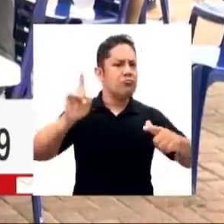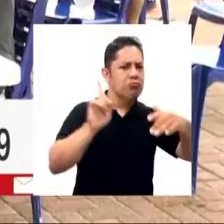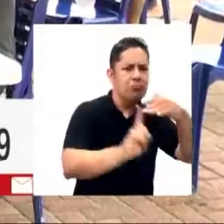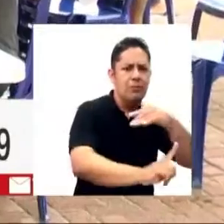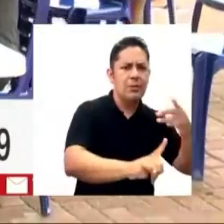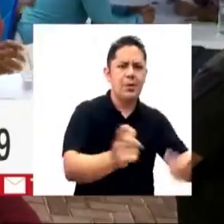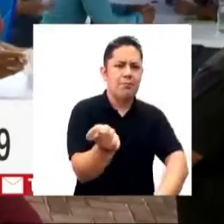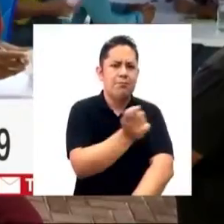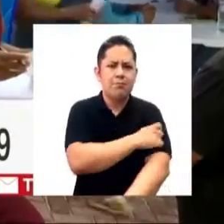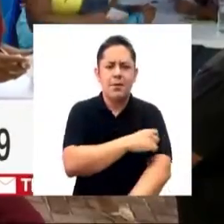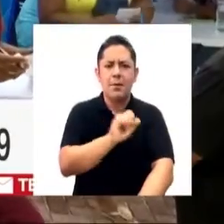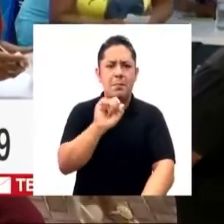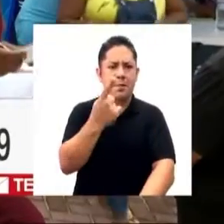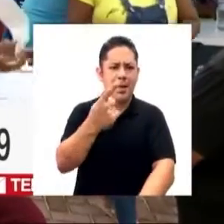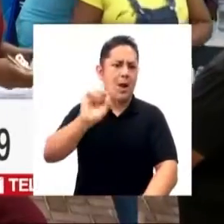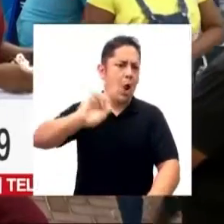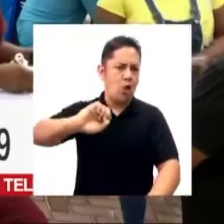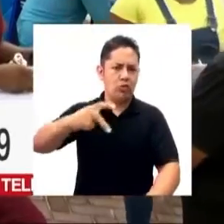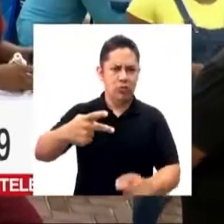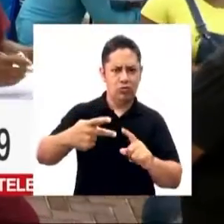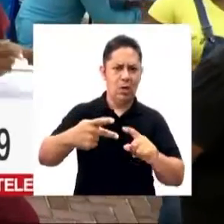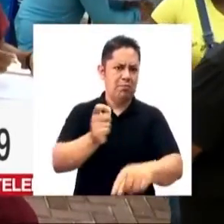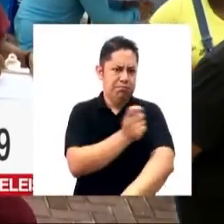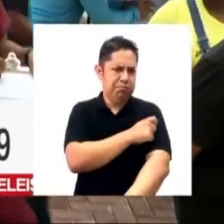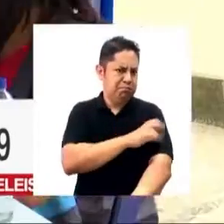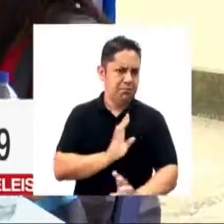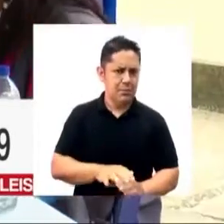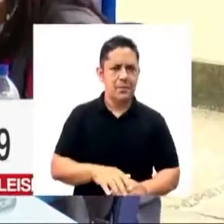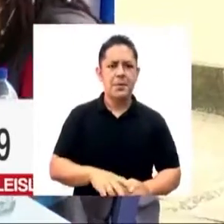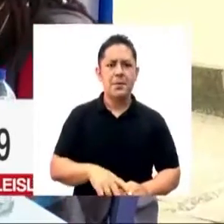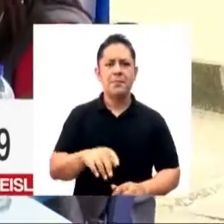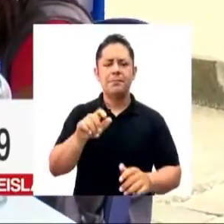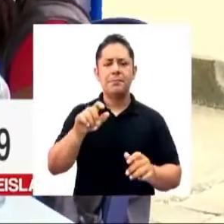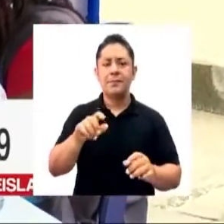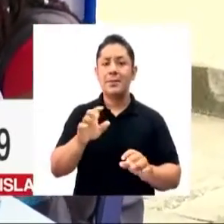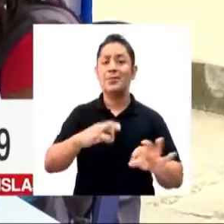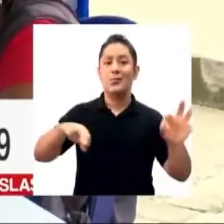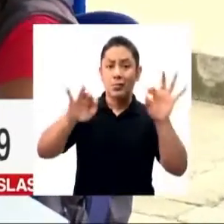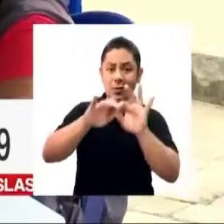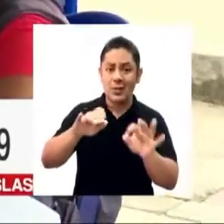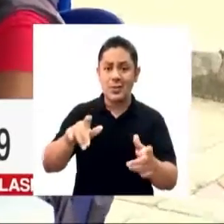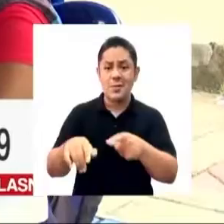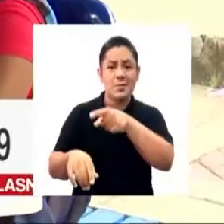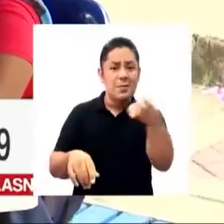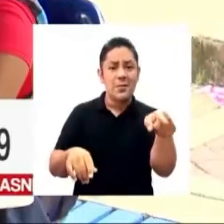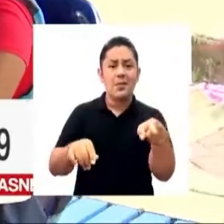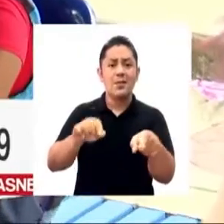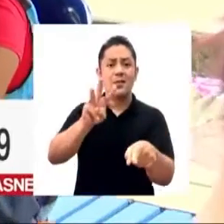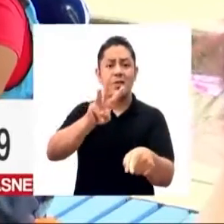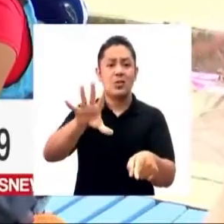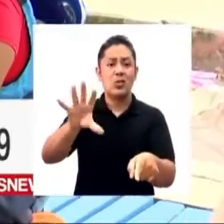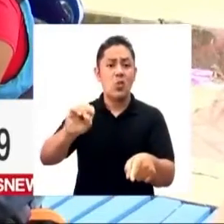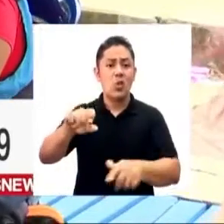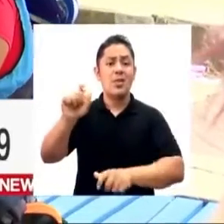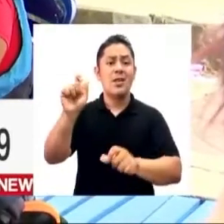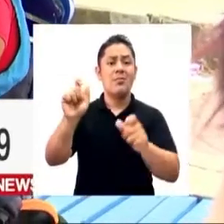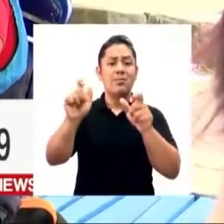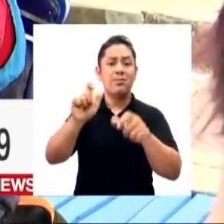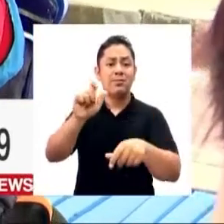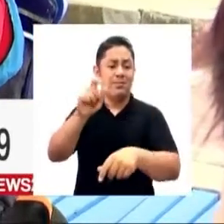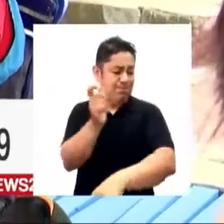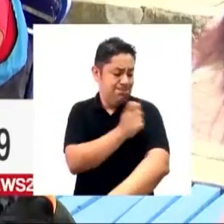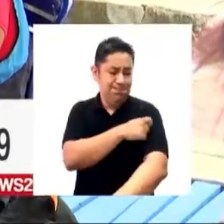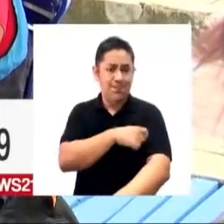la aplicación de primeras dosis como para la segunda. Es de resaltar la disponibilidad de cerca de